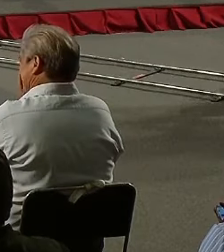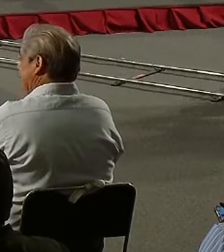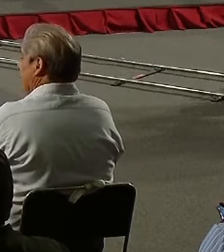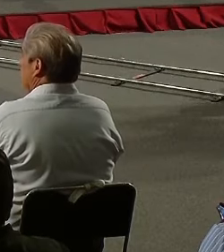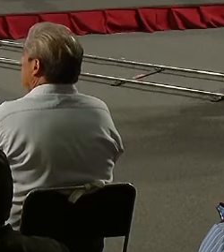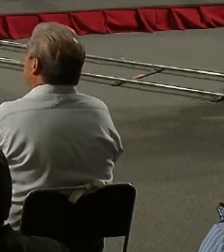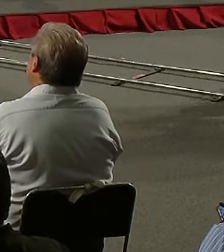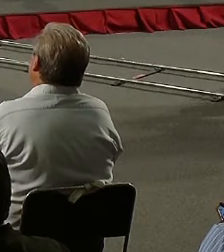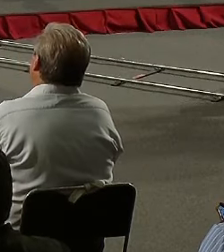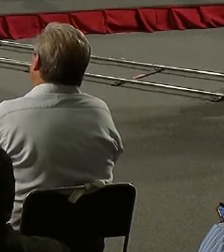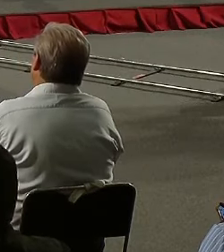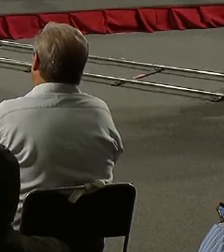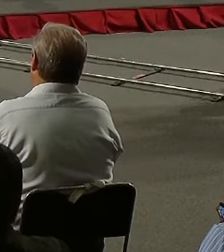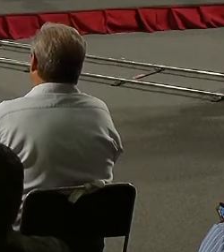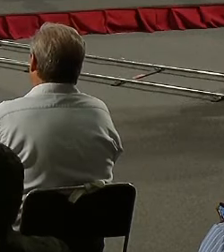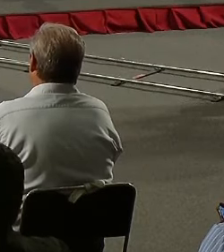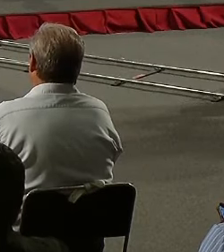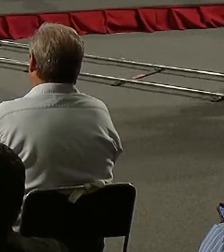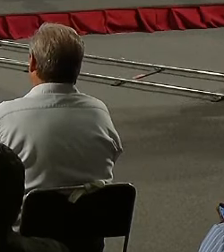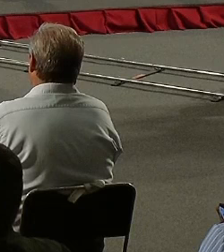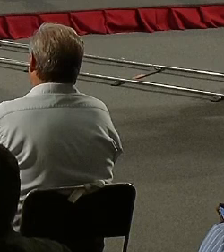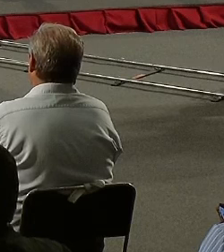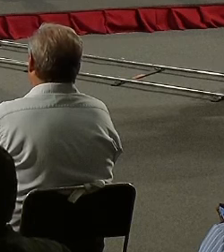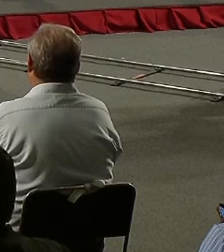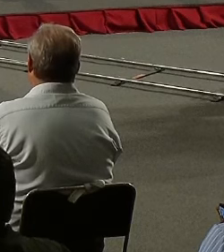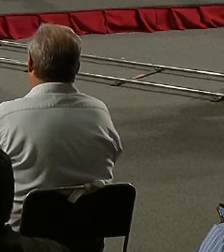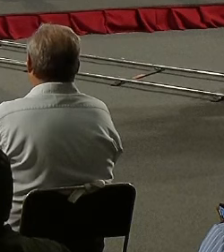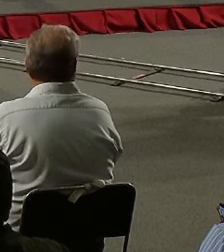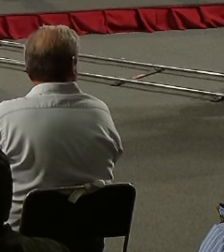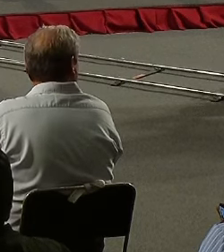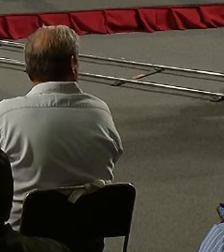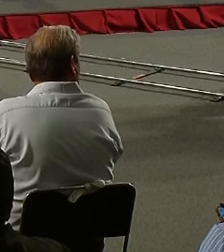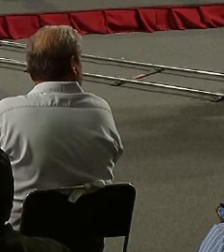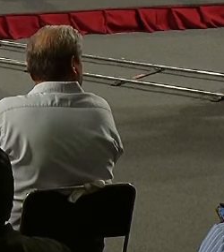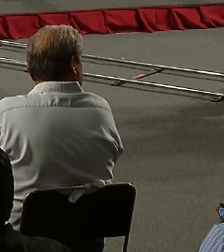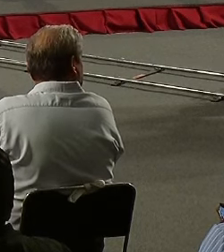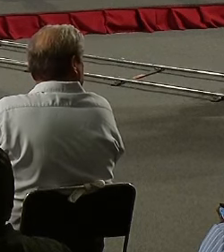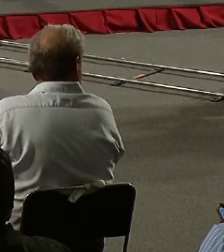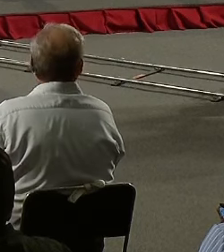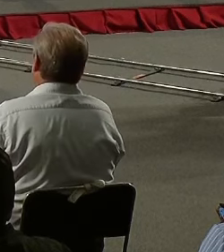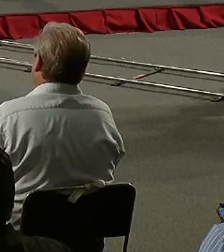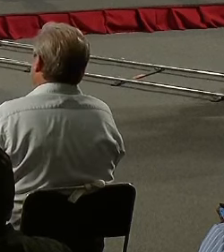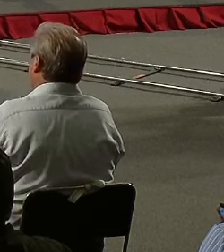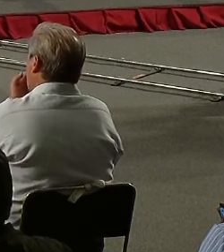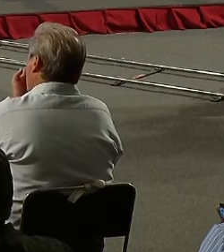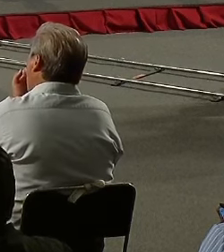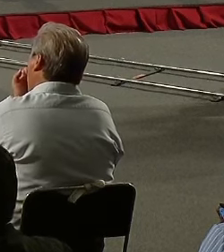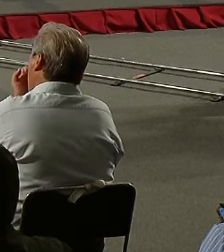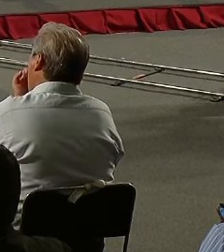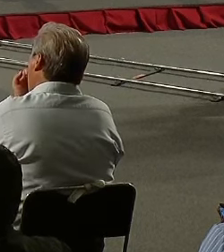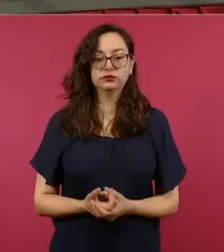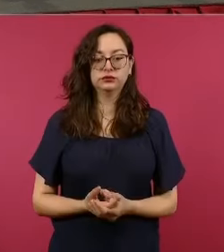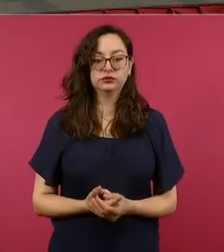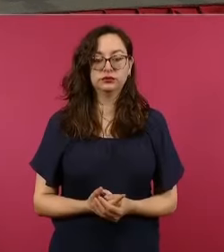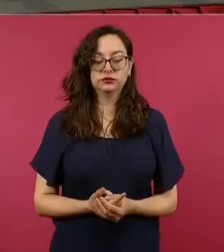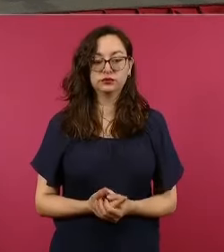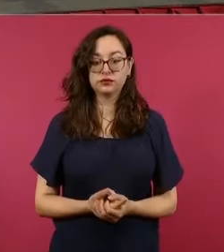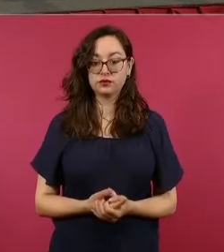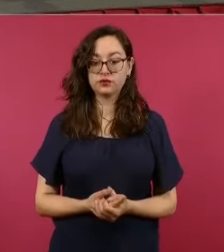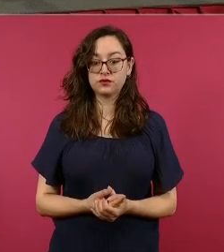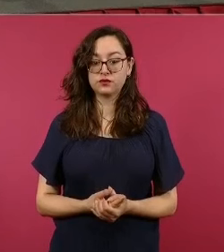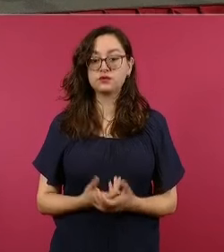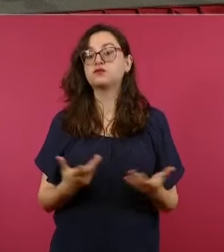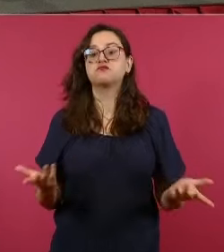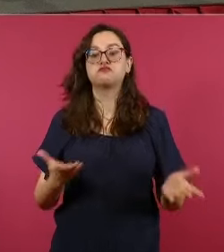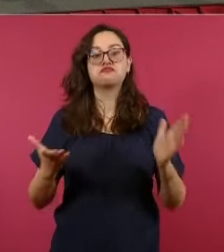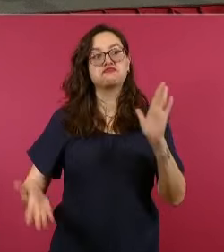dinero insuficiente para permitir que después hubiera solicitudes de de ampliación la obra eh tuvo ese proceso de abandono